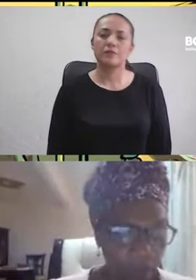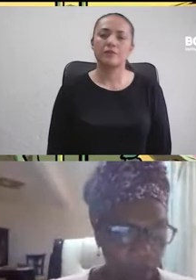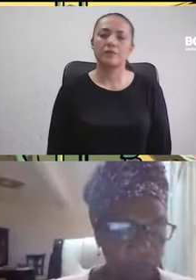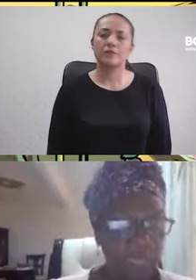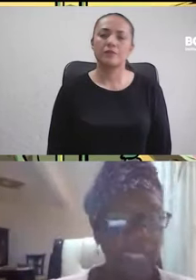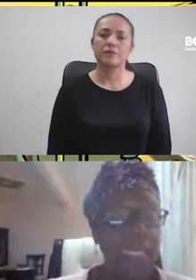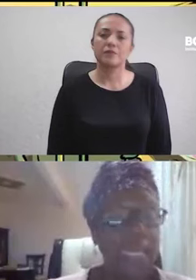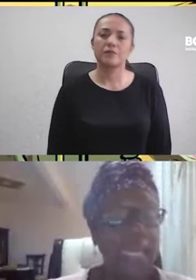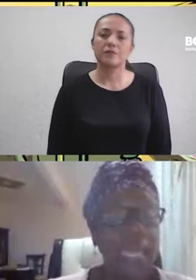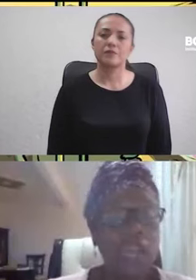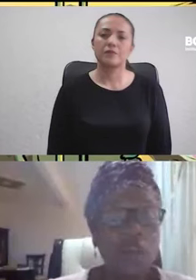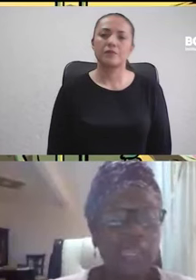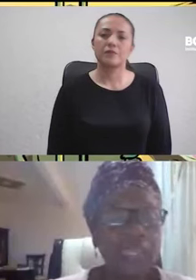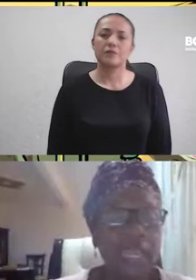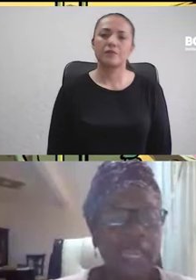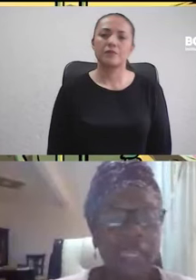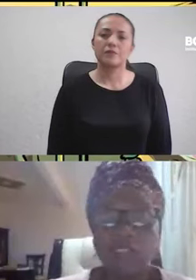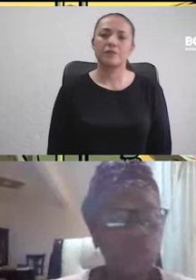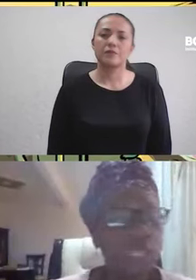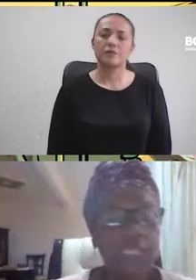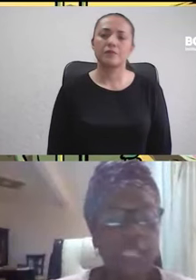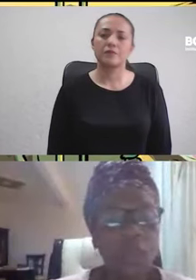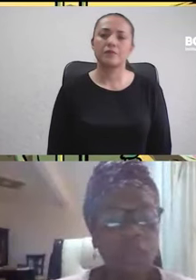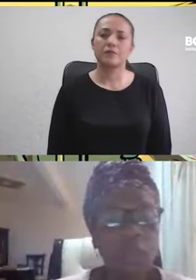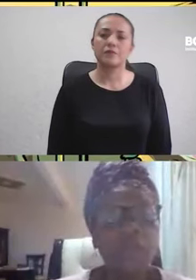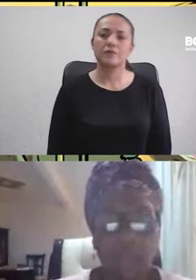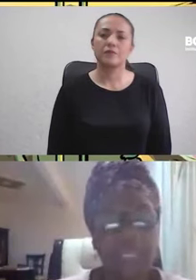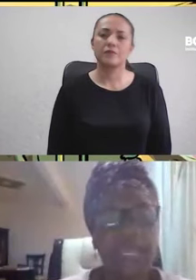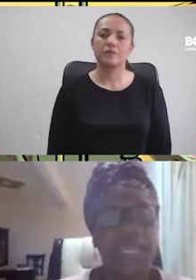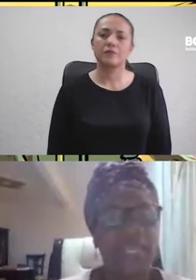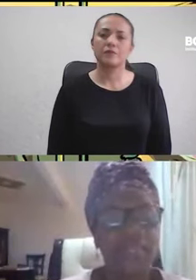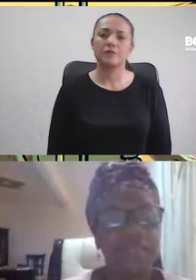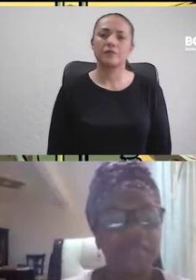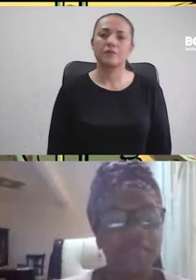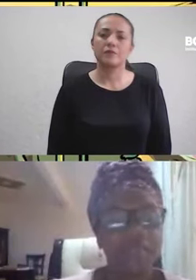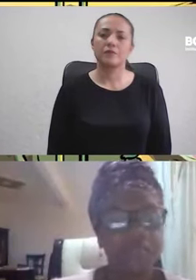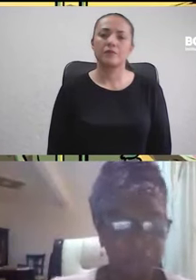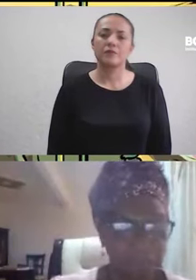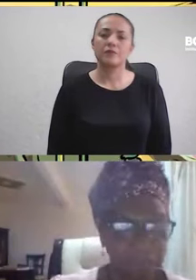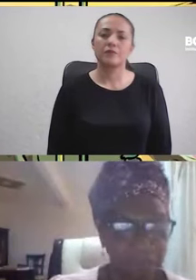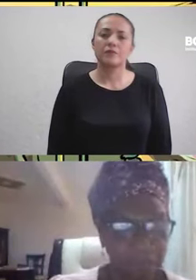que tenés, no se da lo mismo que ten, lo que ya que le.